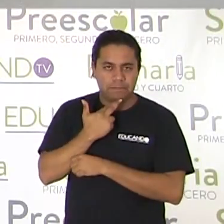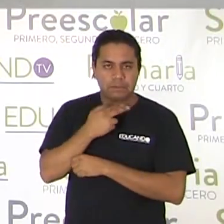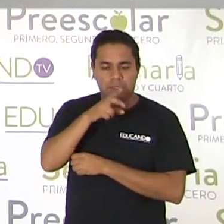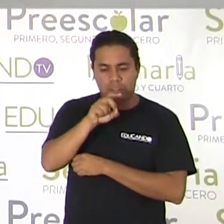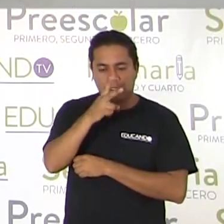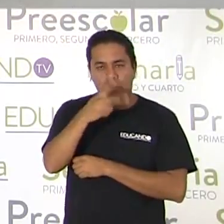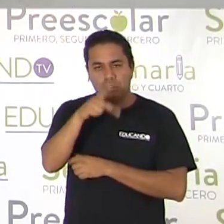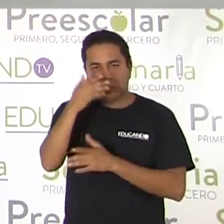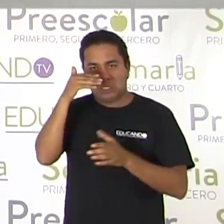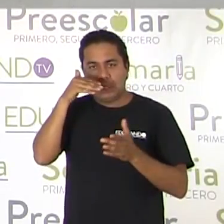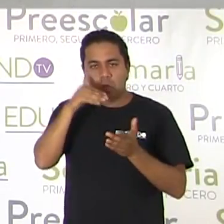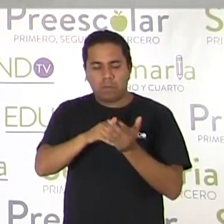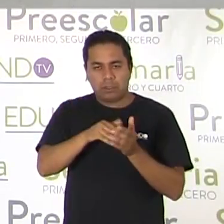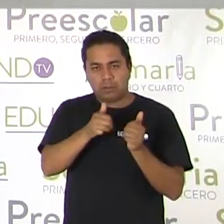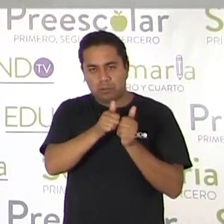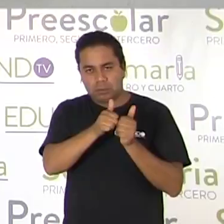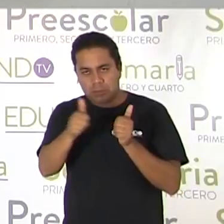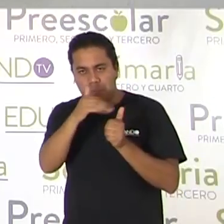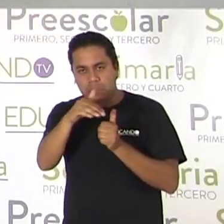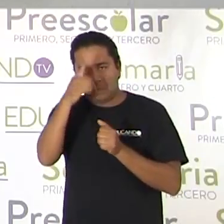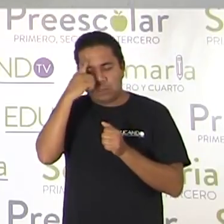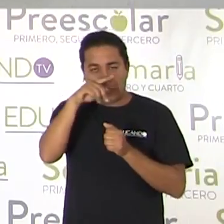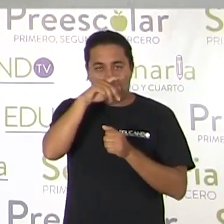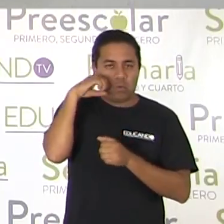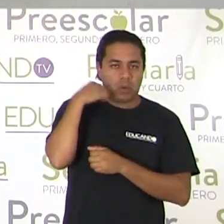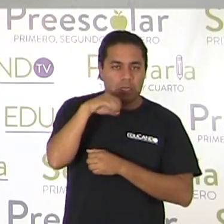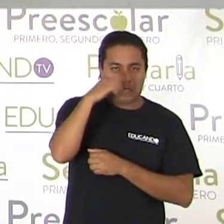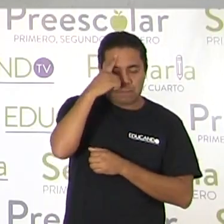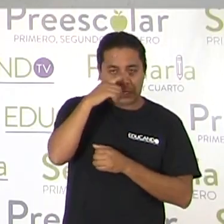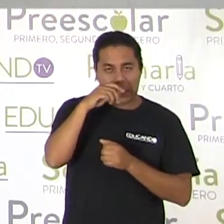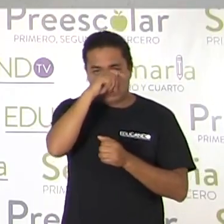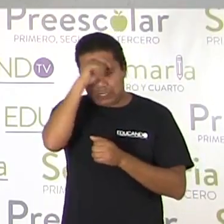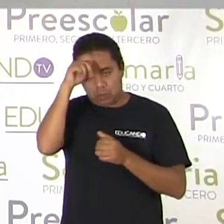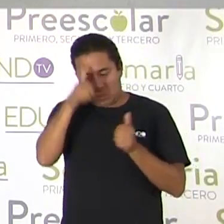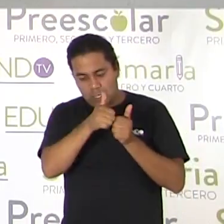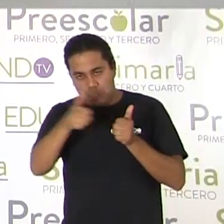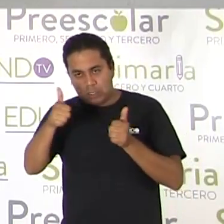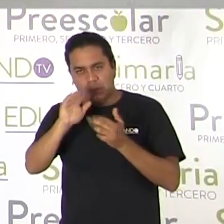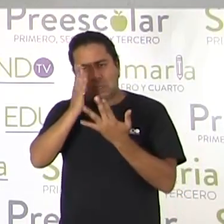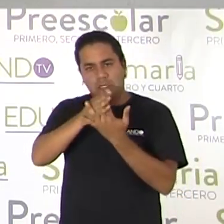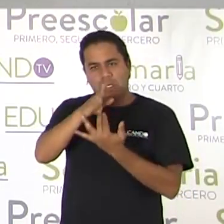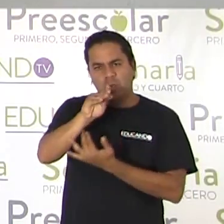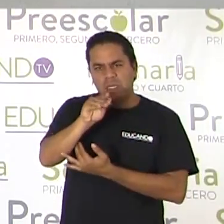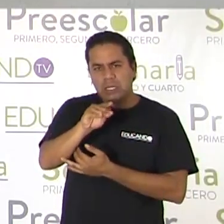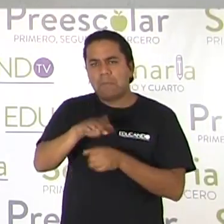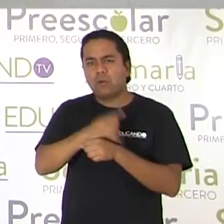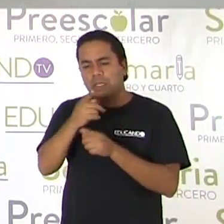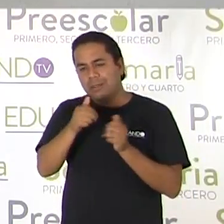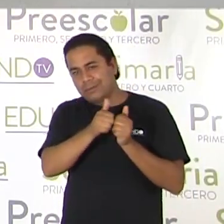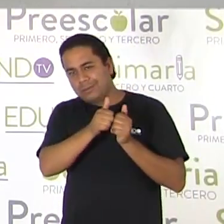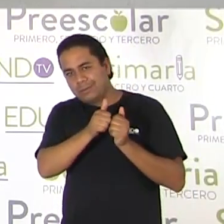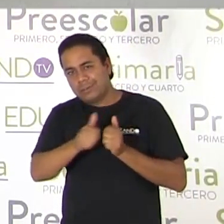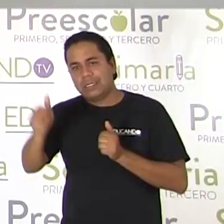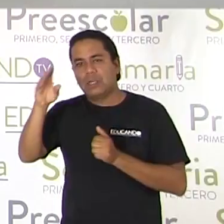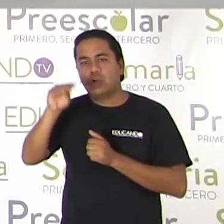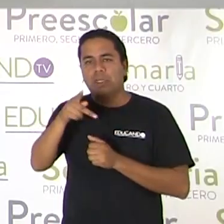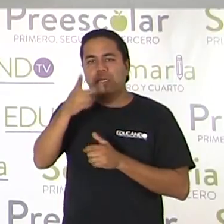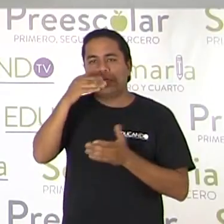medio, que es la distancia de Oaxaca a Tlacolula, y entre 90. ¿Por qué 90? Porque se hace 90 kilómetros en una